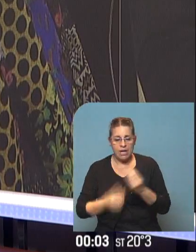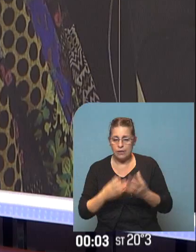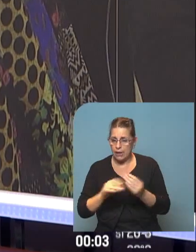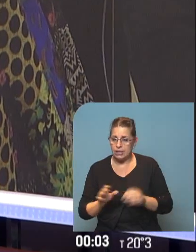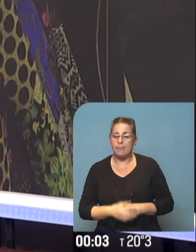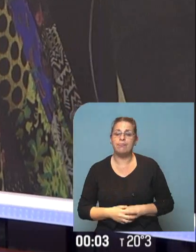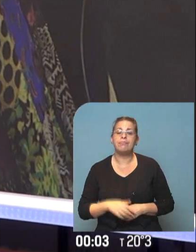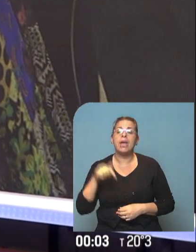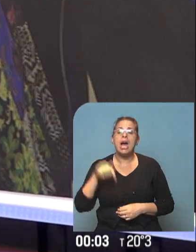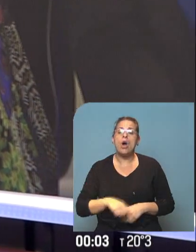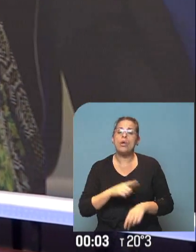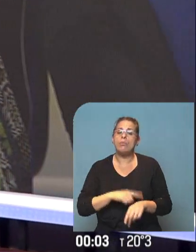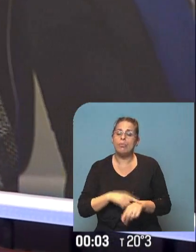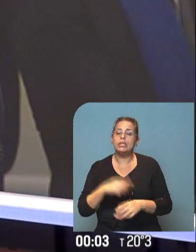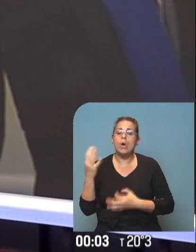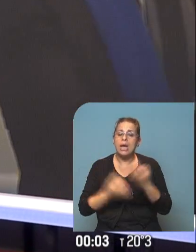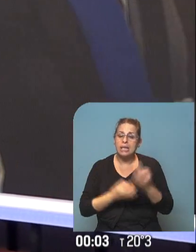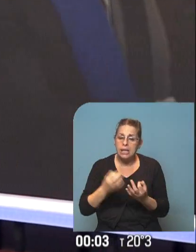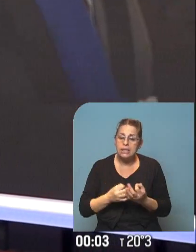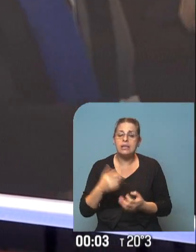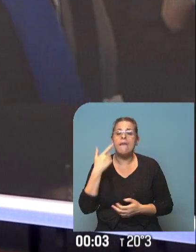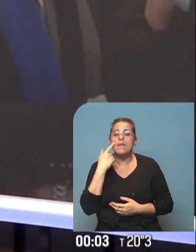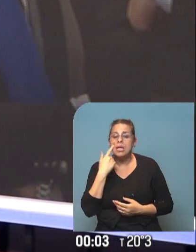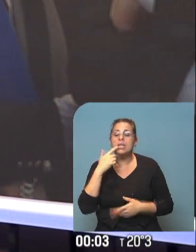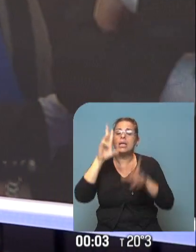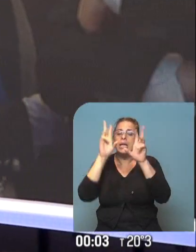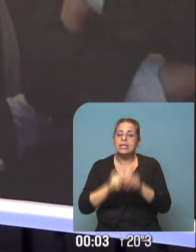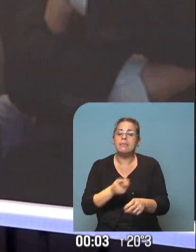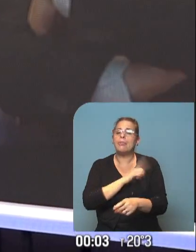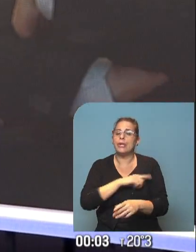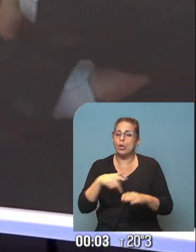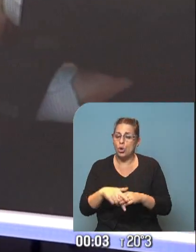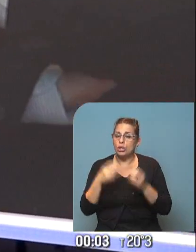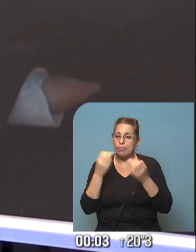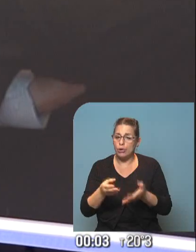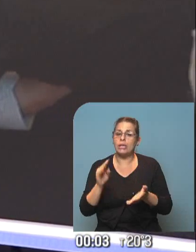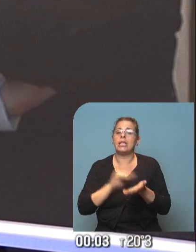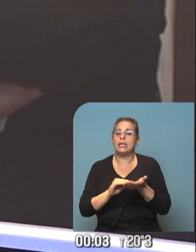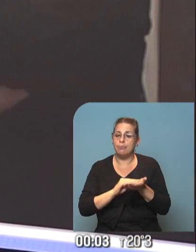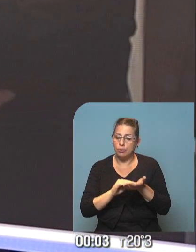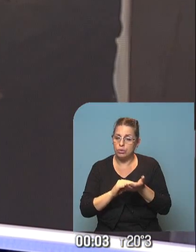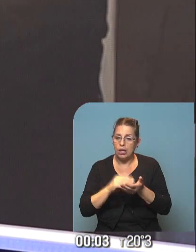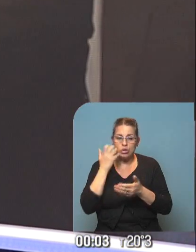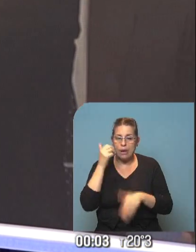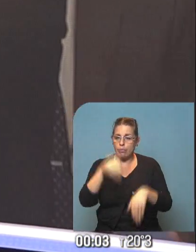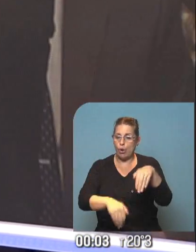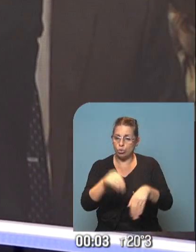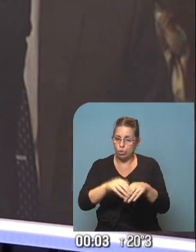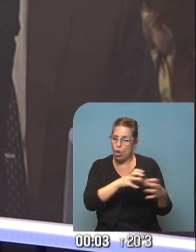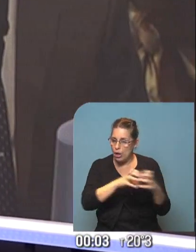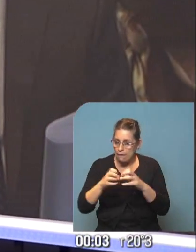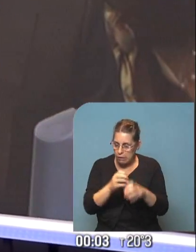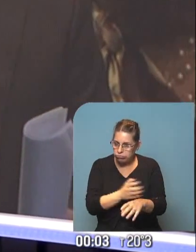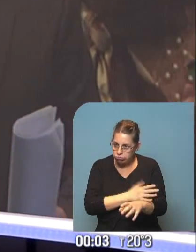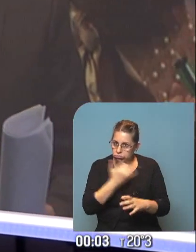Bueno, y ahora es momento de analizar y de ver el tema del desafuero, porque en la Cámara Baja se votó, hubo debates,